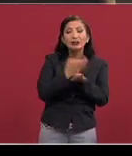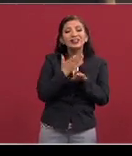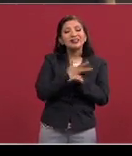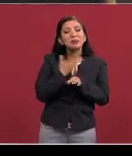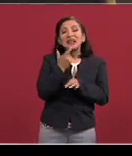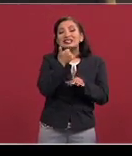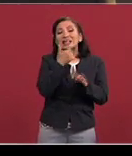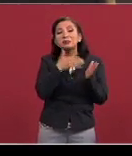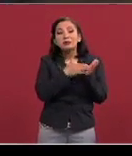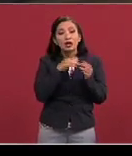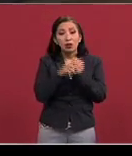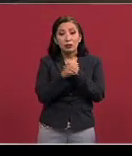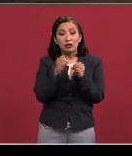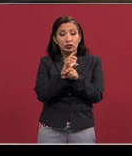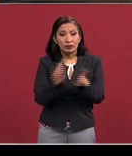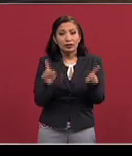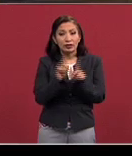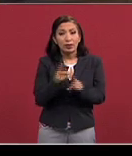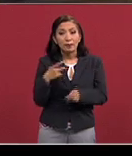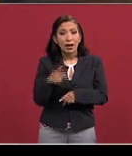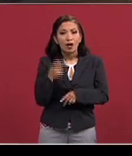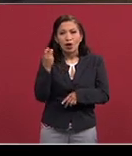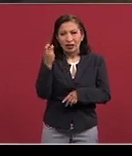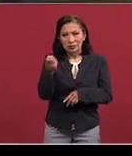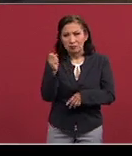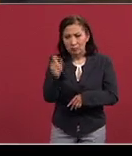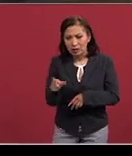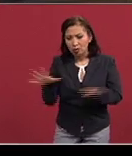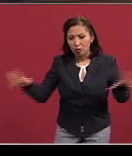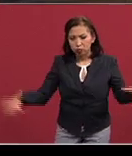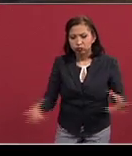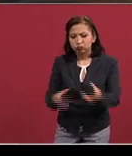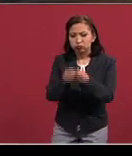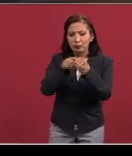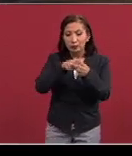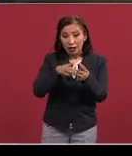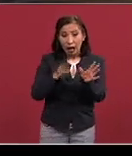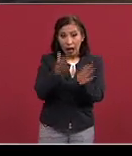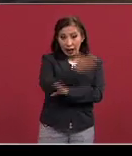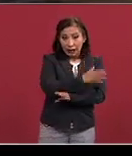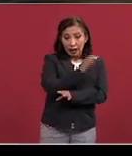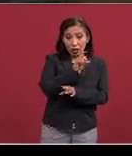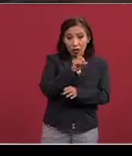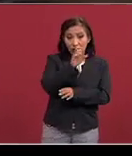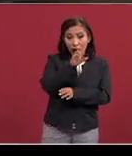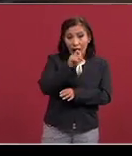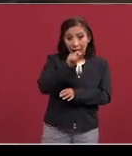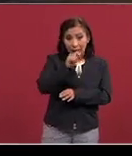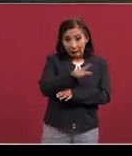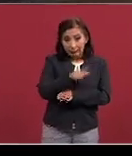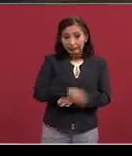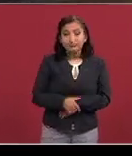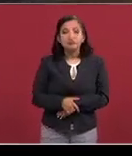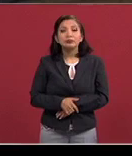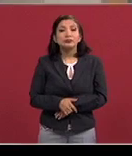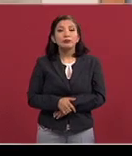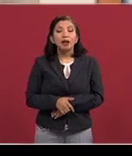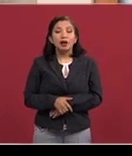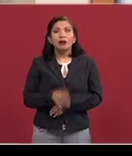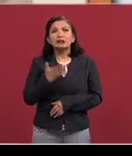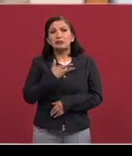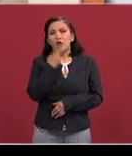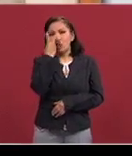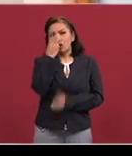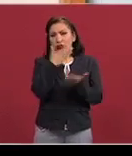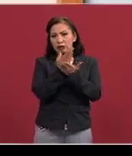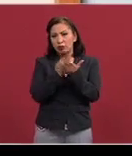tenemos casi 6,000 piezas. Pero digamos, de ese acervo inicial, ¿había Dr. Atl ya? Teníamos solamente